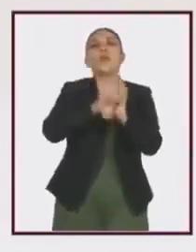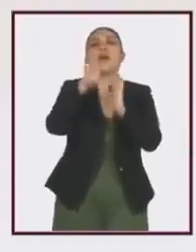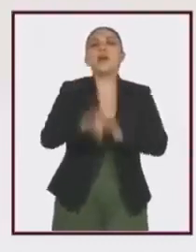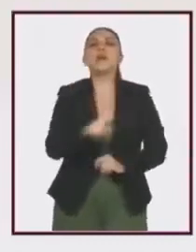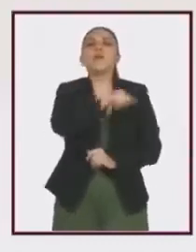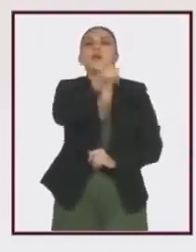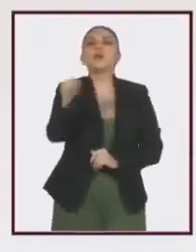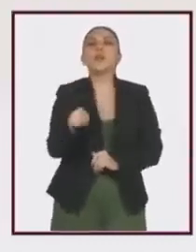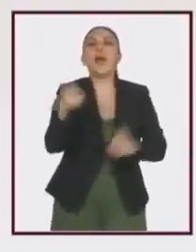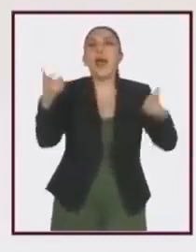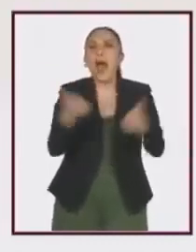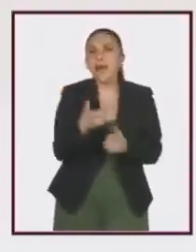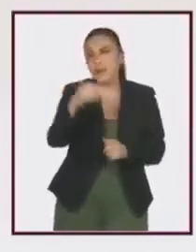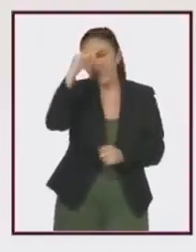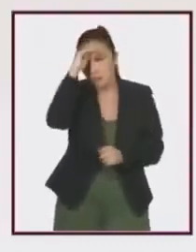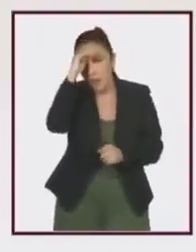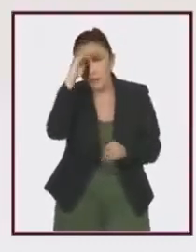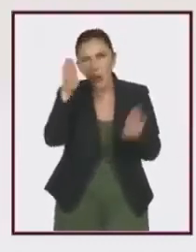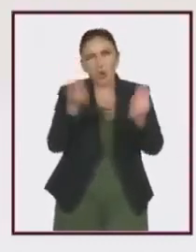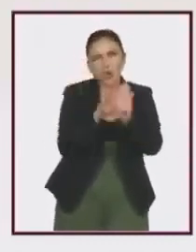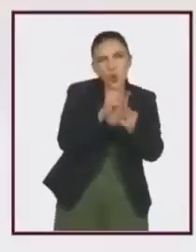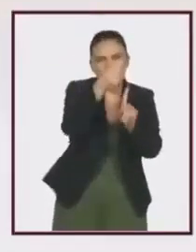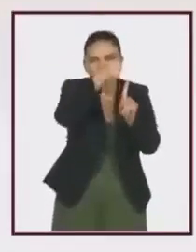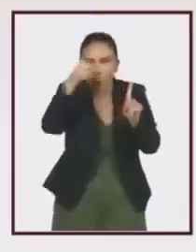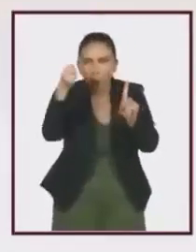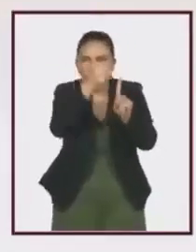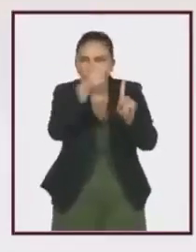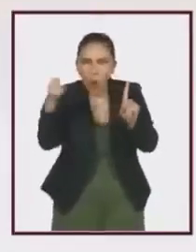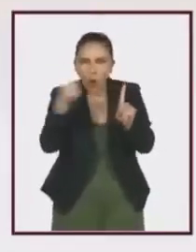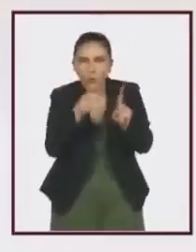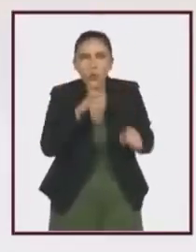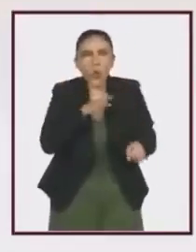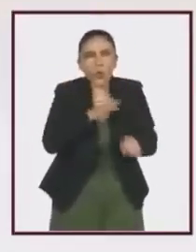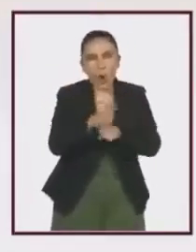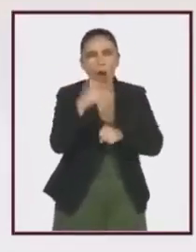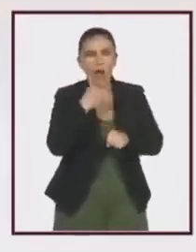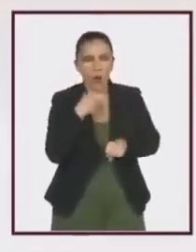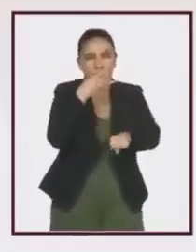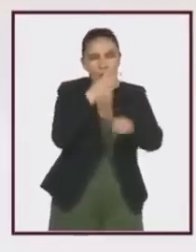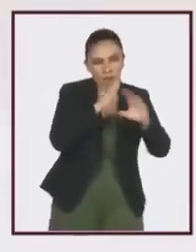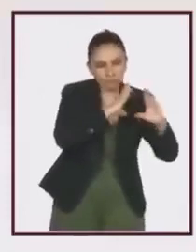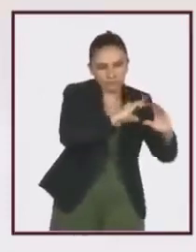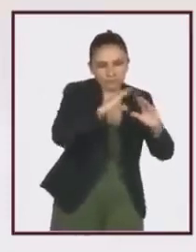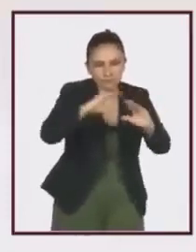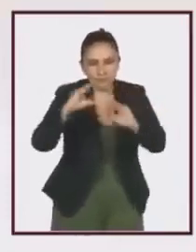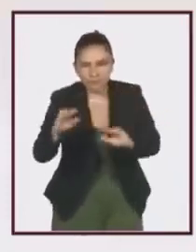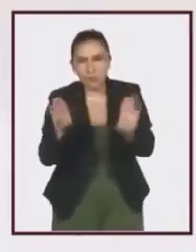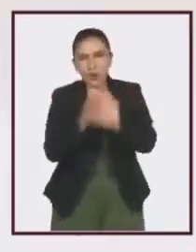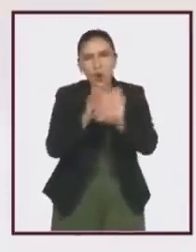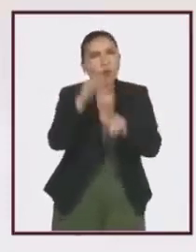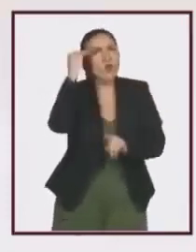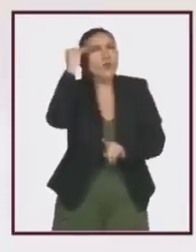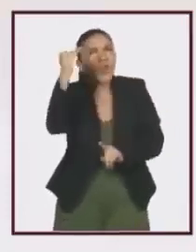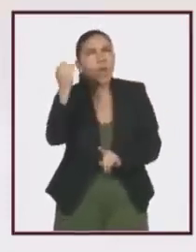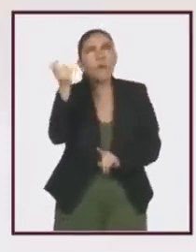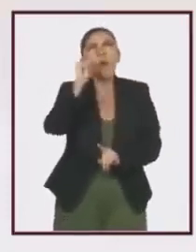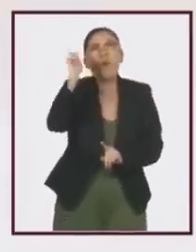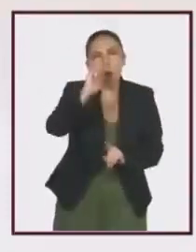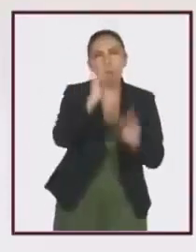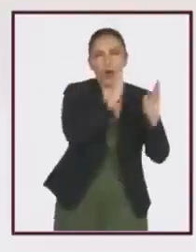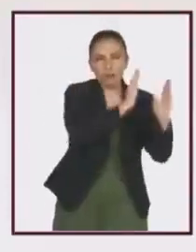van organizando los contenidos y le van dando una temporalidad y